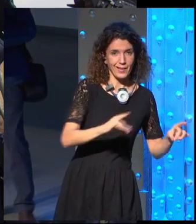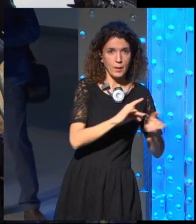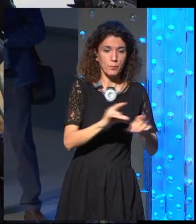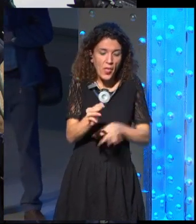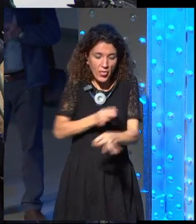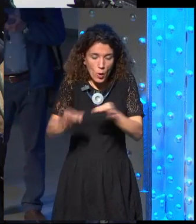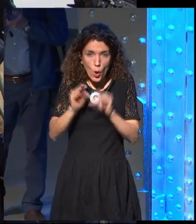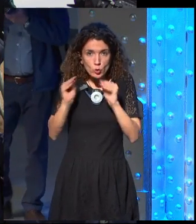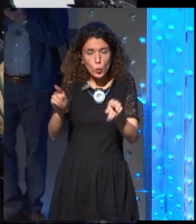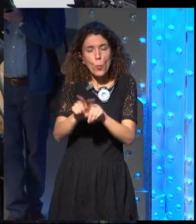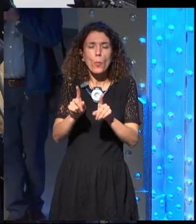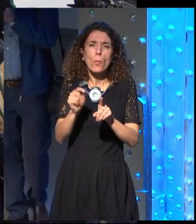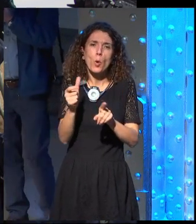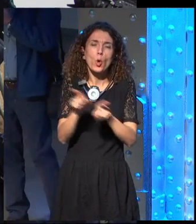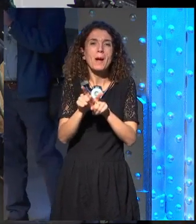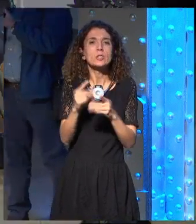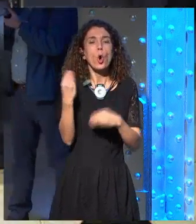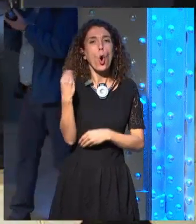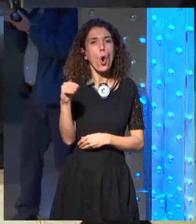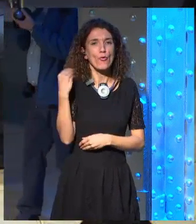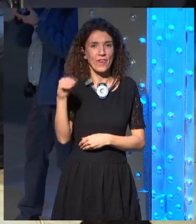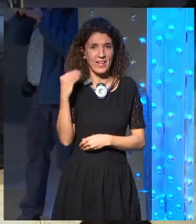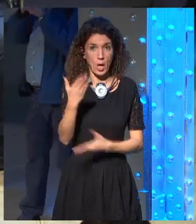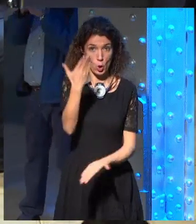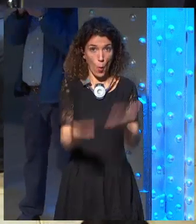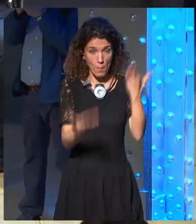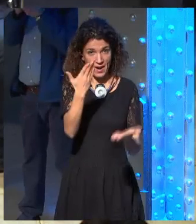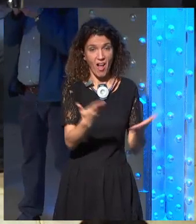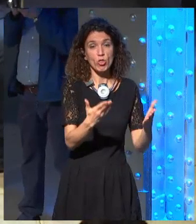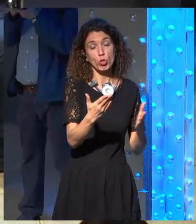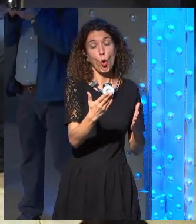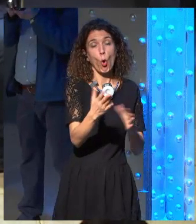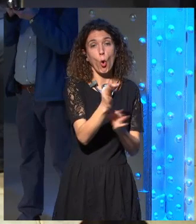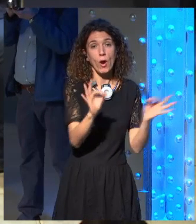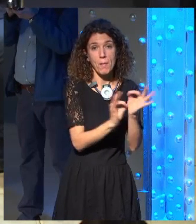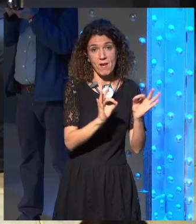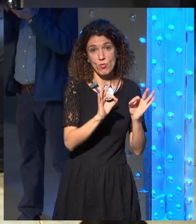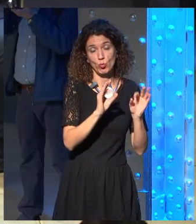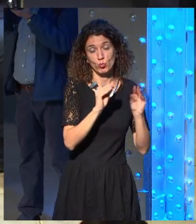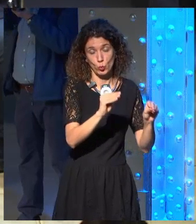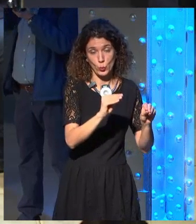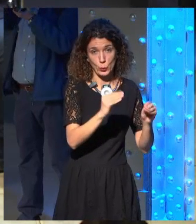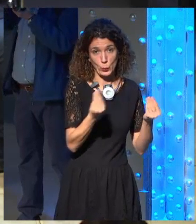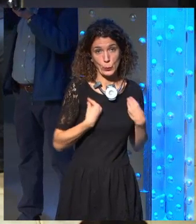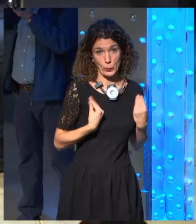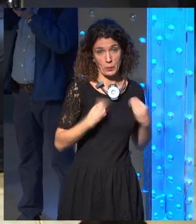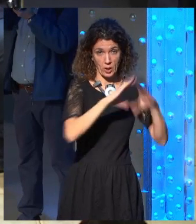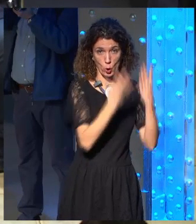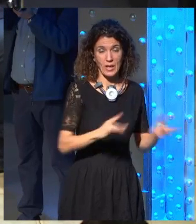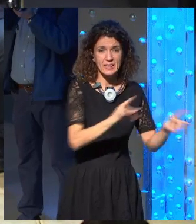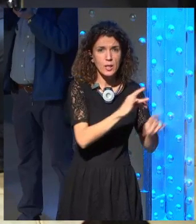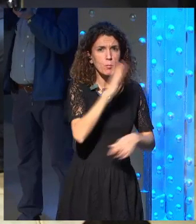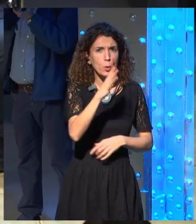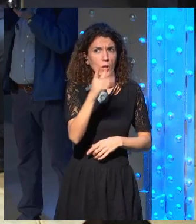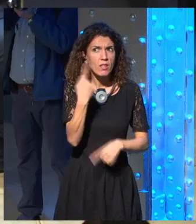un poquito más, entre comillas, jóvenes que las de su hermano que estaba en tierra. ¿A qué se debió eso?